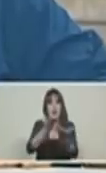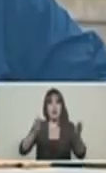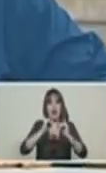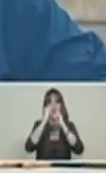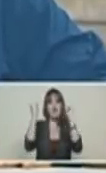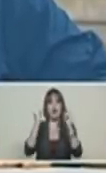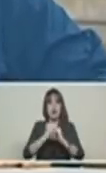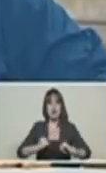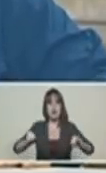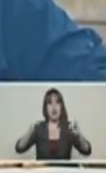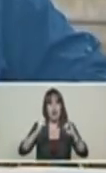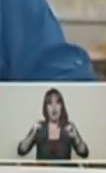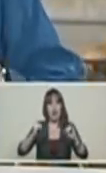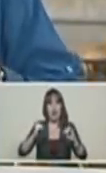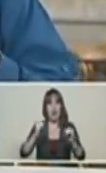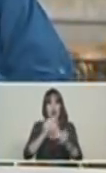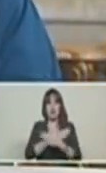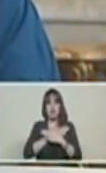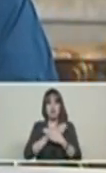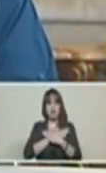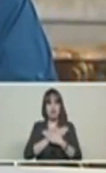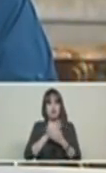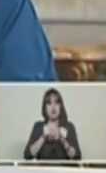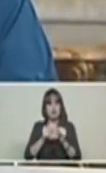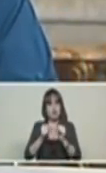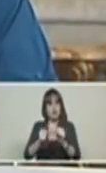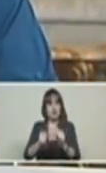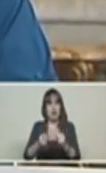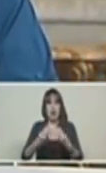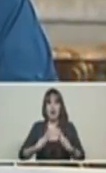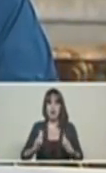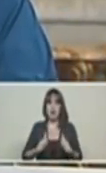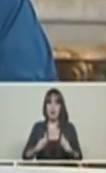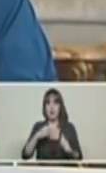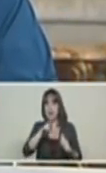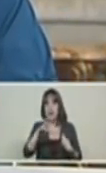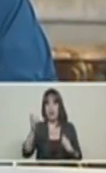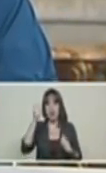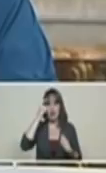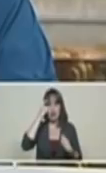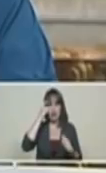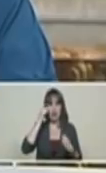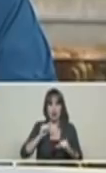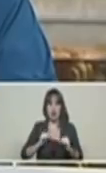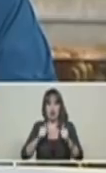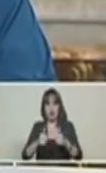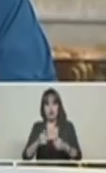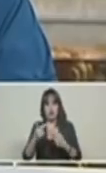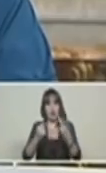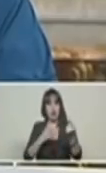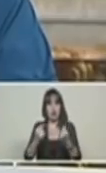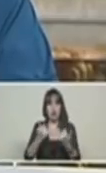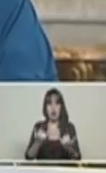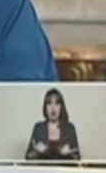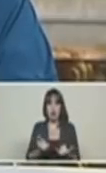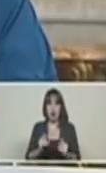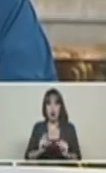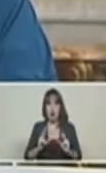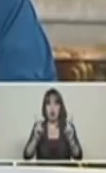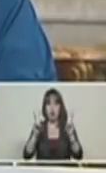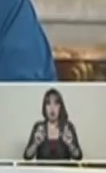estabilidad y de la vida. 30 días del programa de recuperación económica y apenas arranca un nuevo